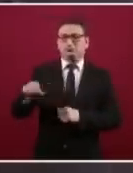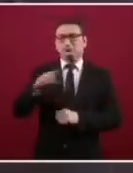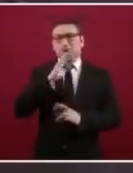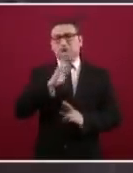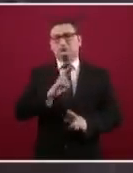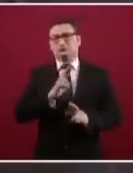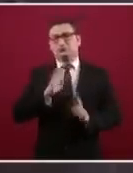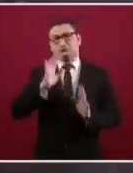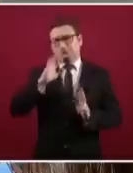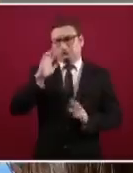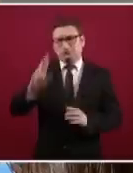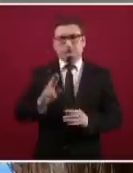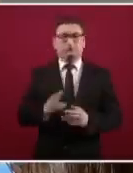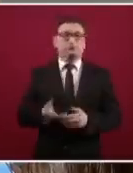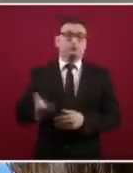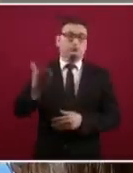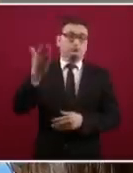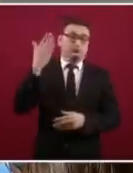tiempo de antes.